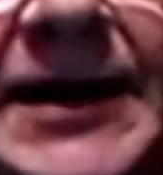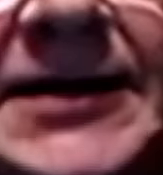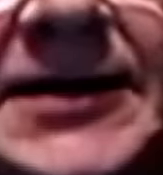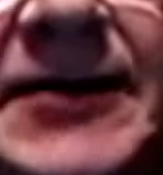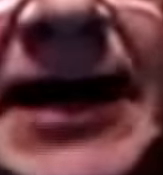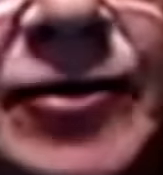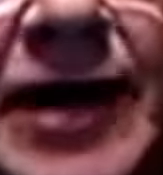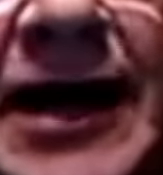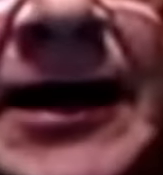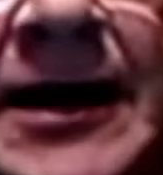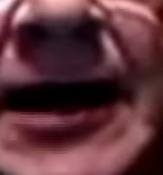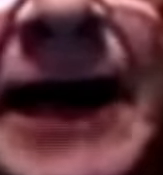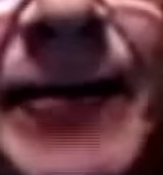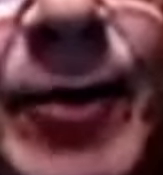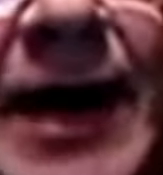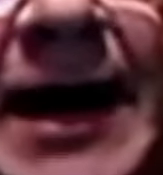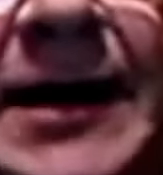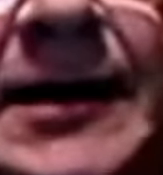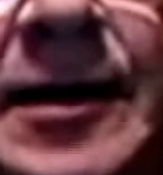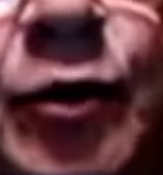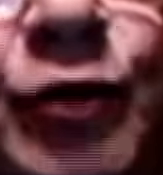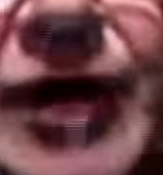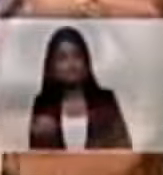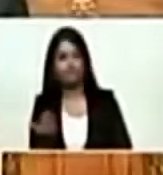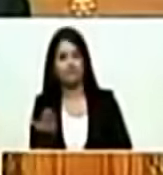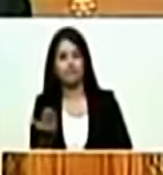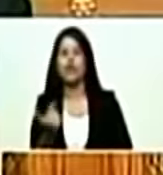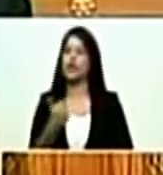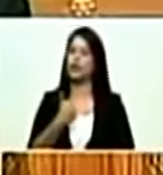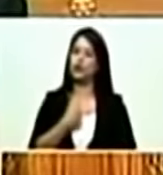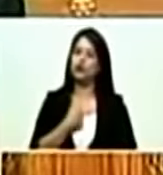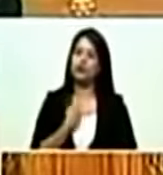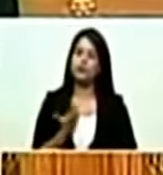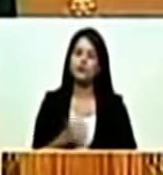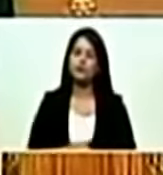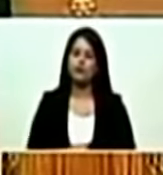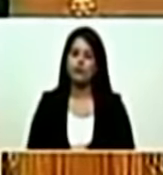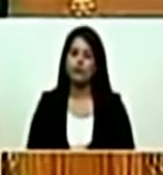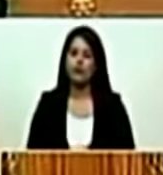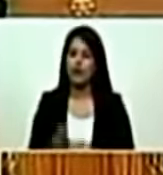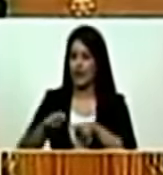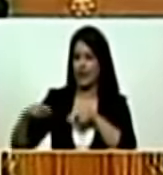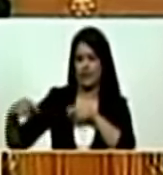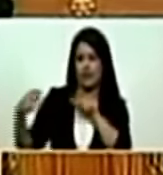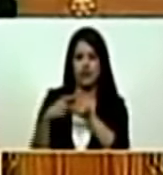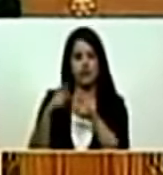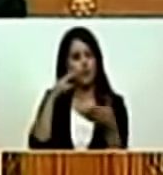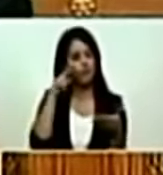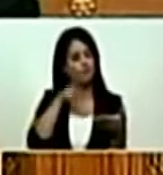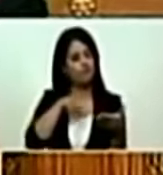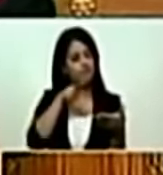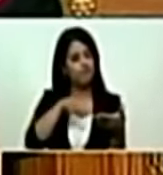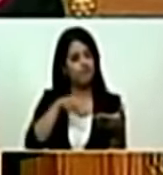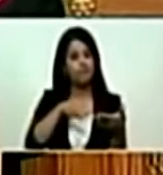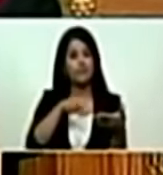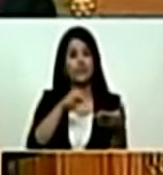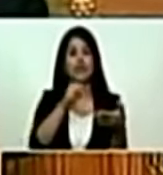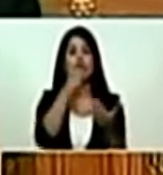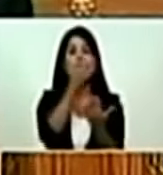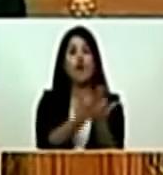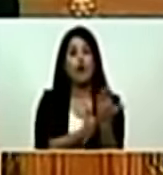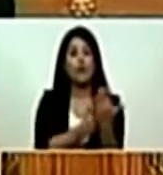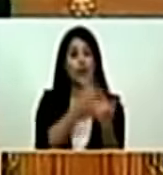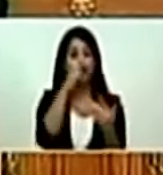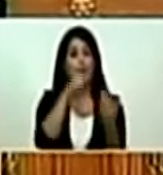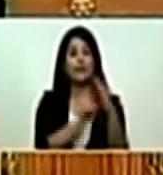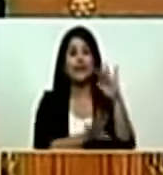por parte de la Asamblea Nacional aprobar un decreto de esa magnitud, de esa envergadura, de esas implicaciones, a